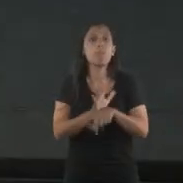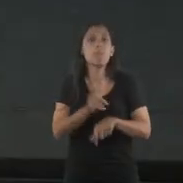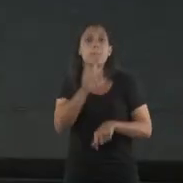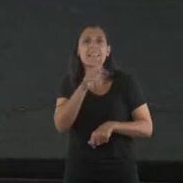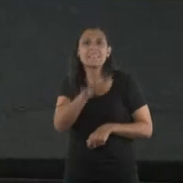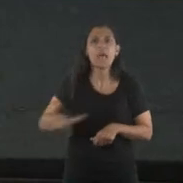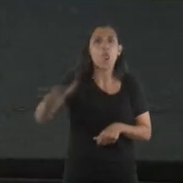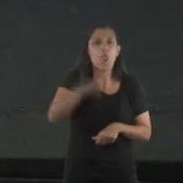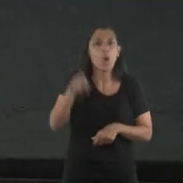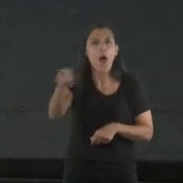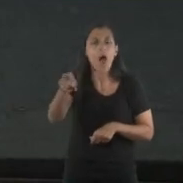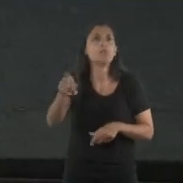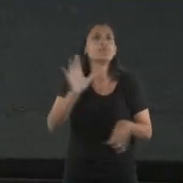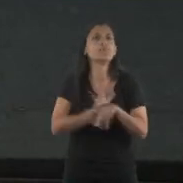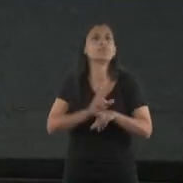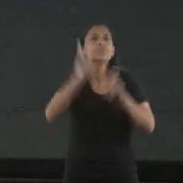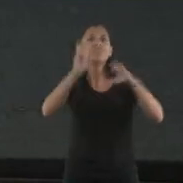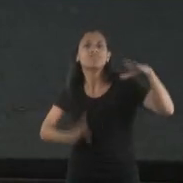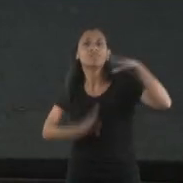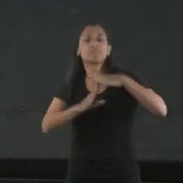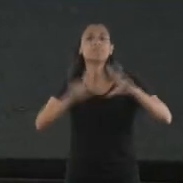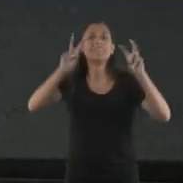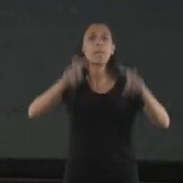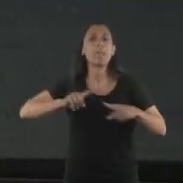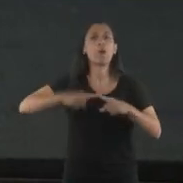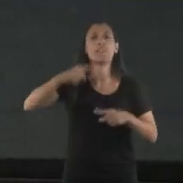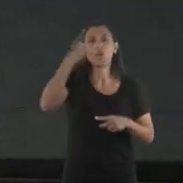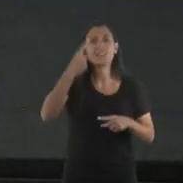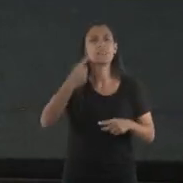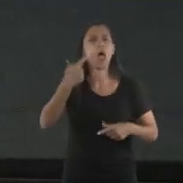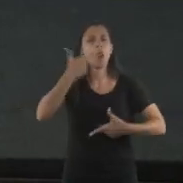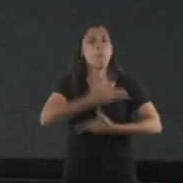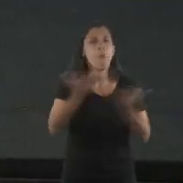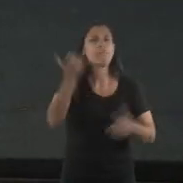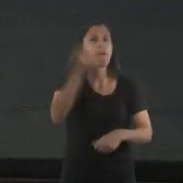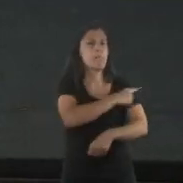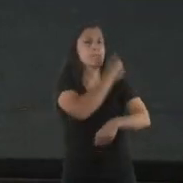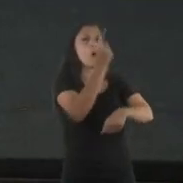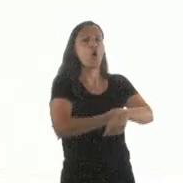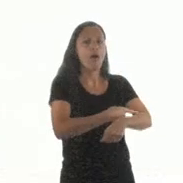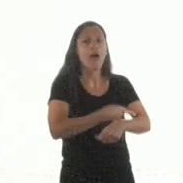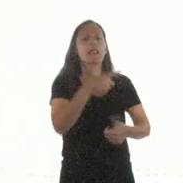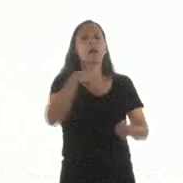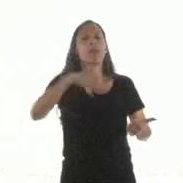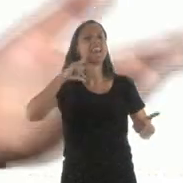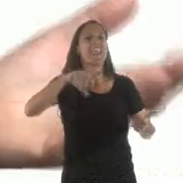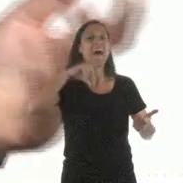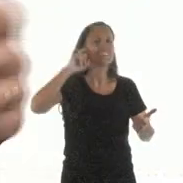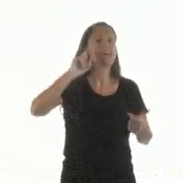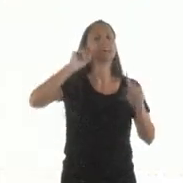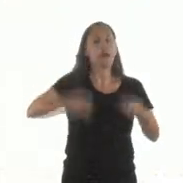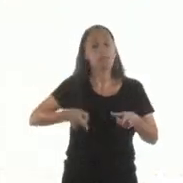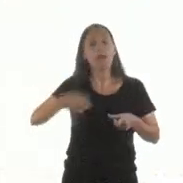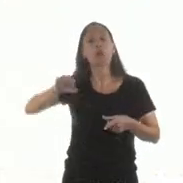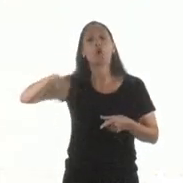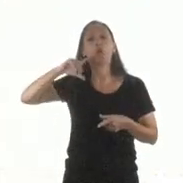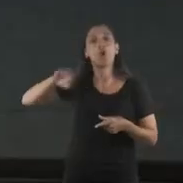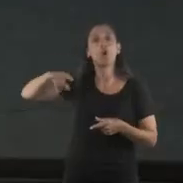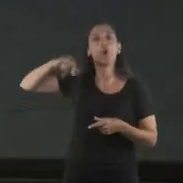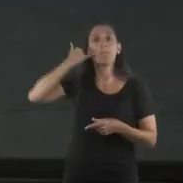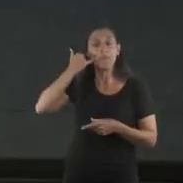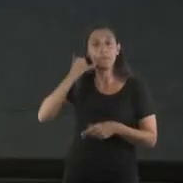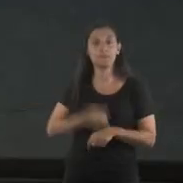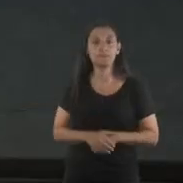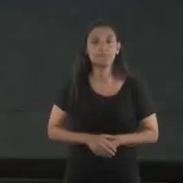de la política nacional y mostrando una vez más el poder que tiene por un lado un magnate y por otro lado Comodoro Py. ¿Cuál es la opinión? El